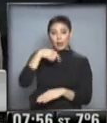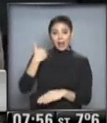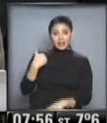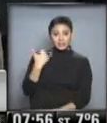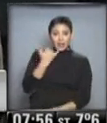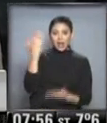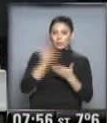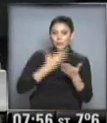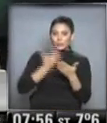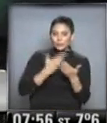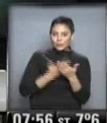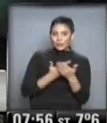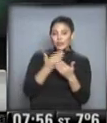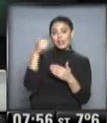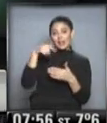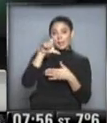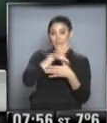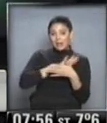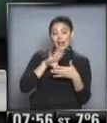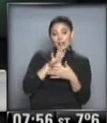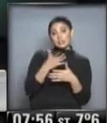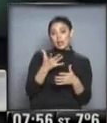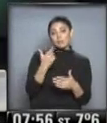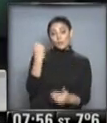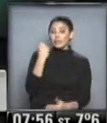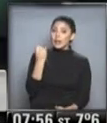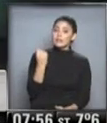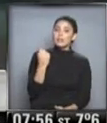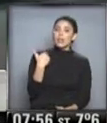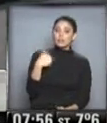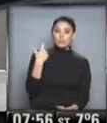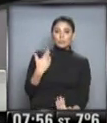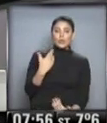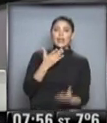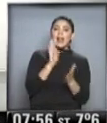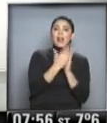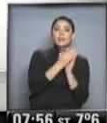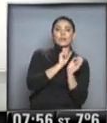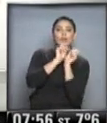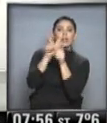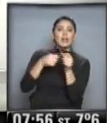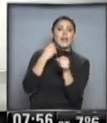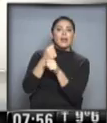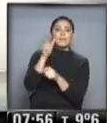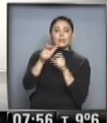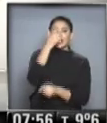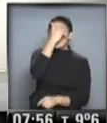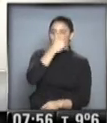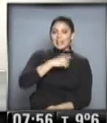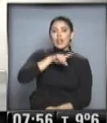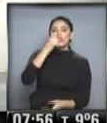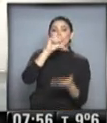tenemos una producción dentro de lo que es América Latina bastante alta, podemos hacer llegar los libros a personas